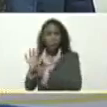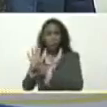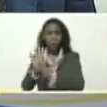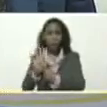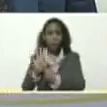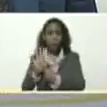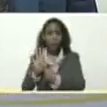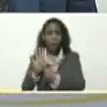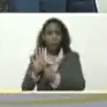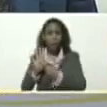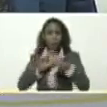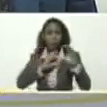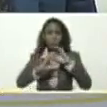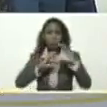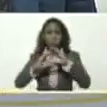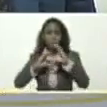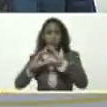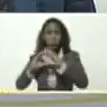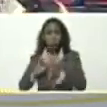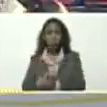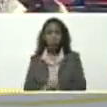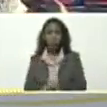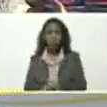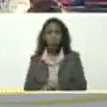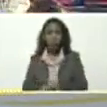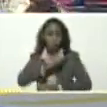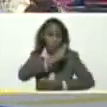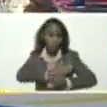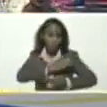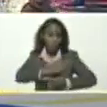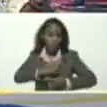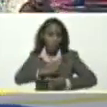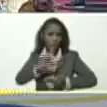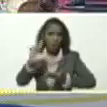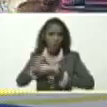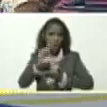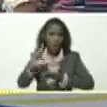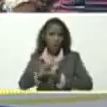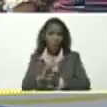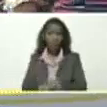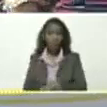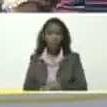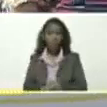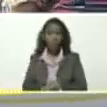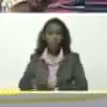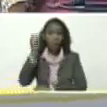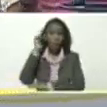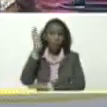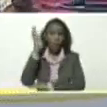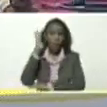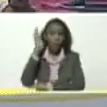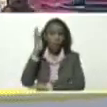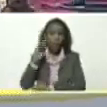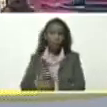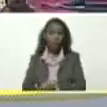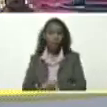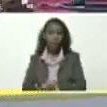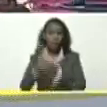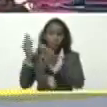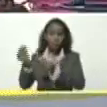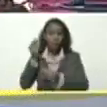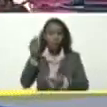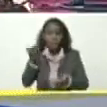los conversatorios, los bautizos de los libros, los foros, me diera un